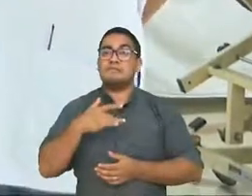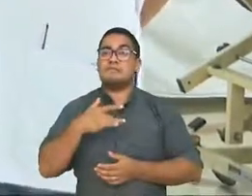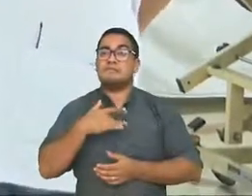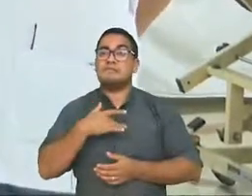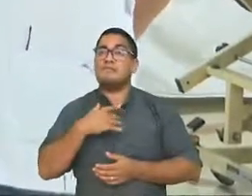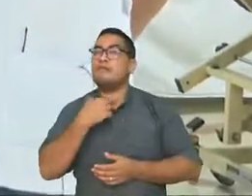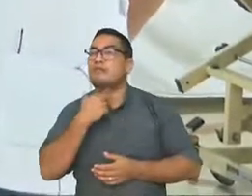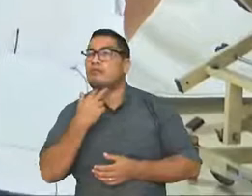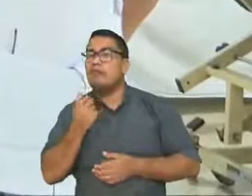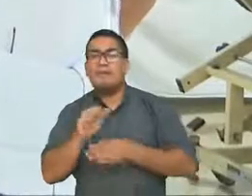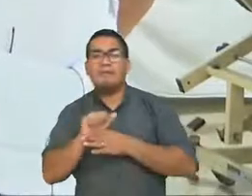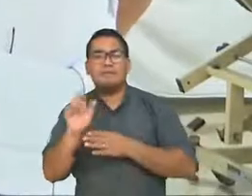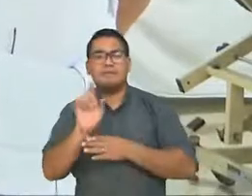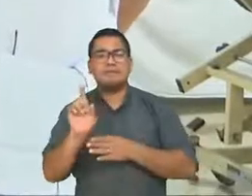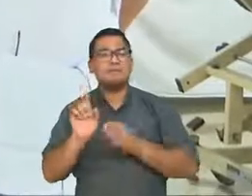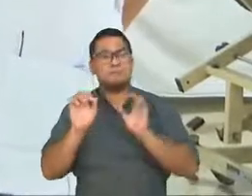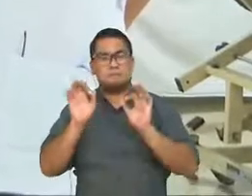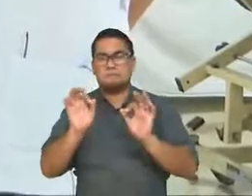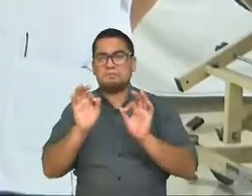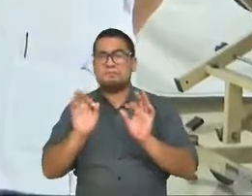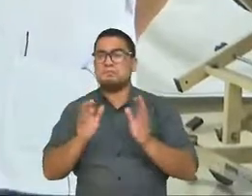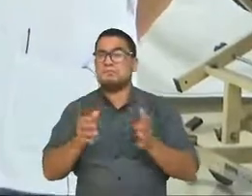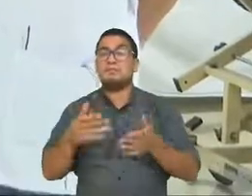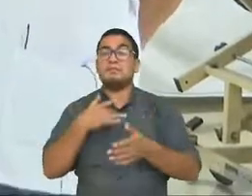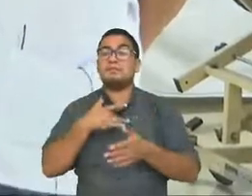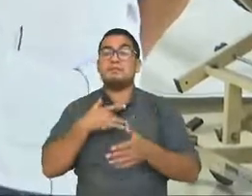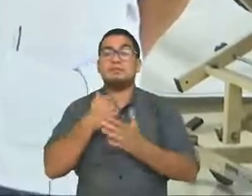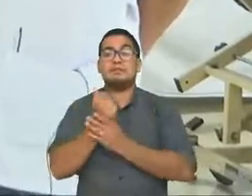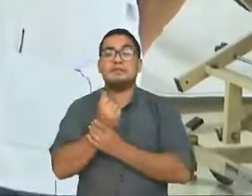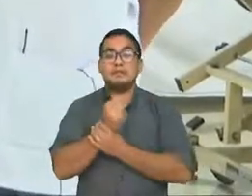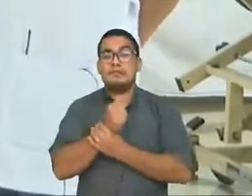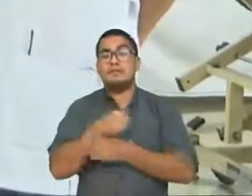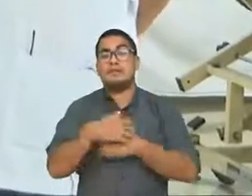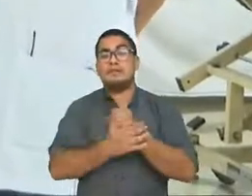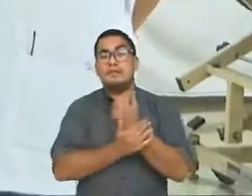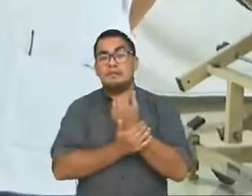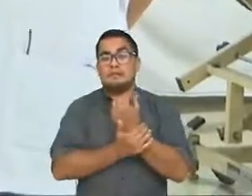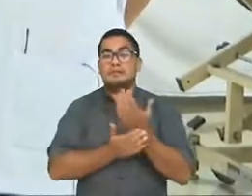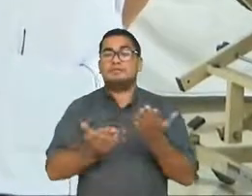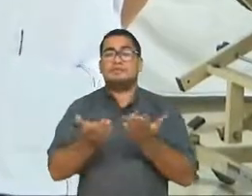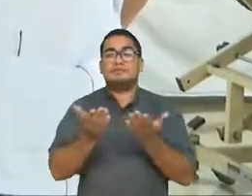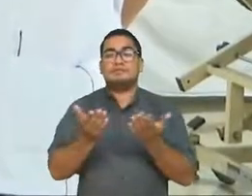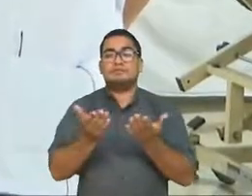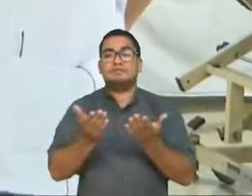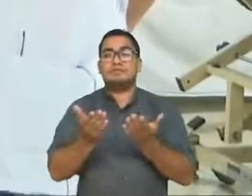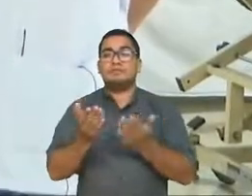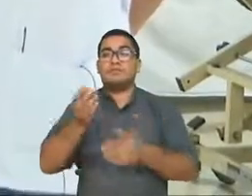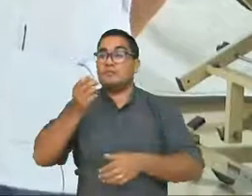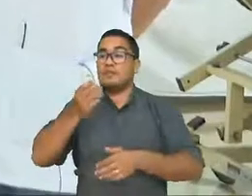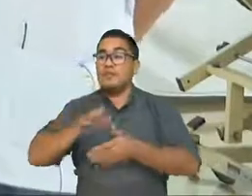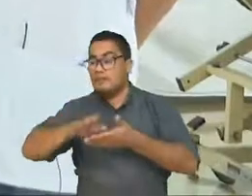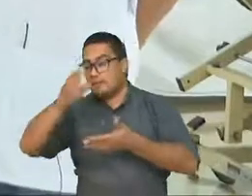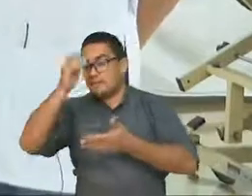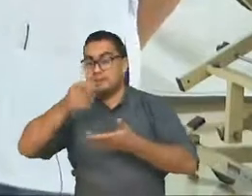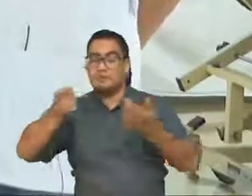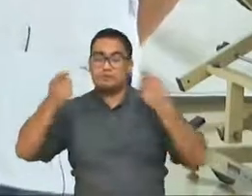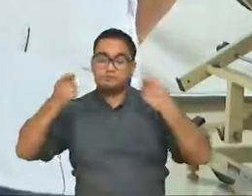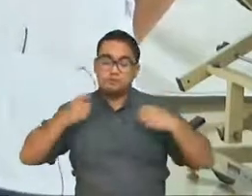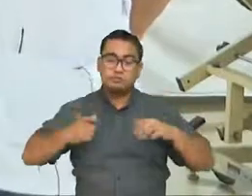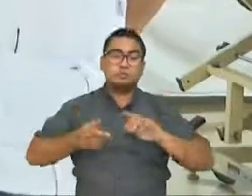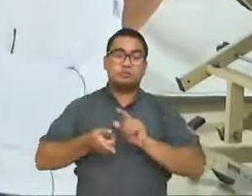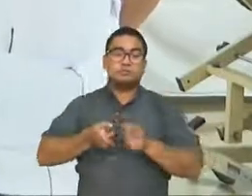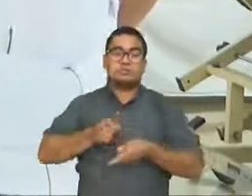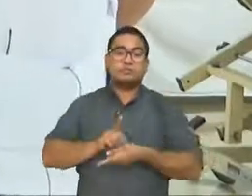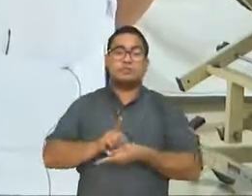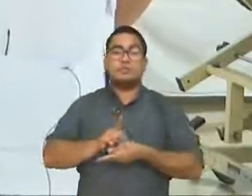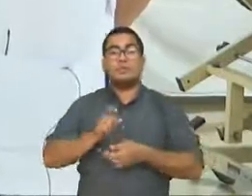bien. Necesita la parte de fisioterapia, la parte de terapia ocupacional y trabajo